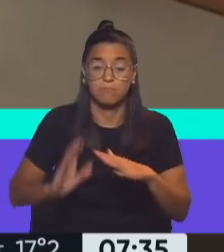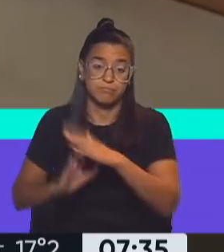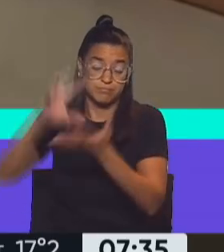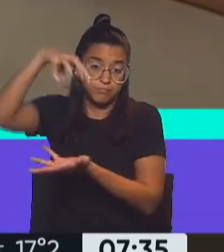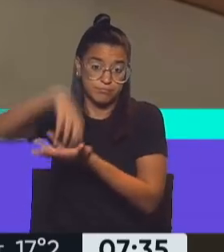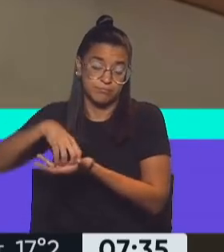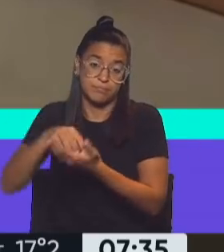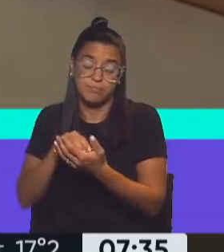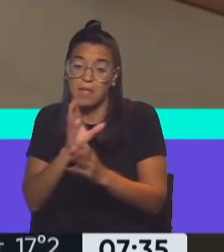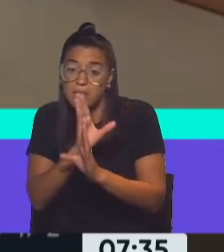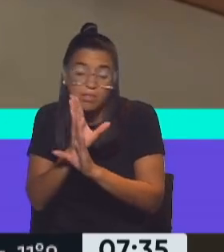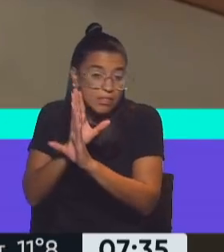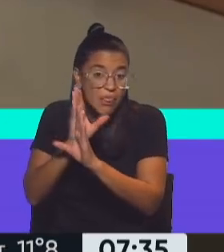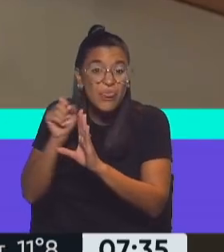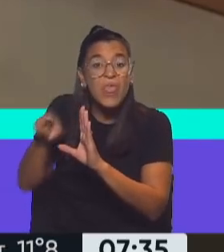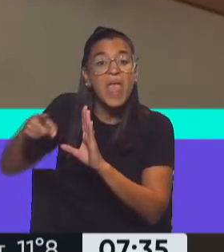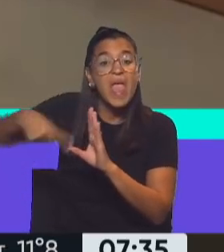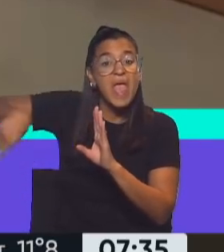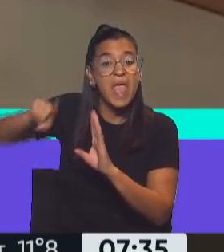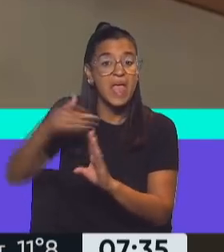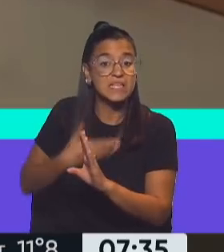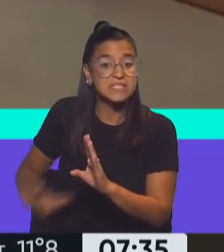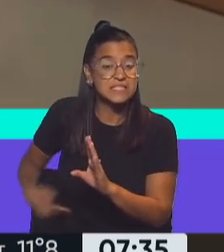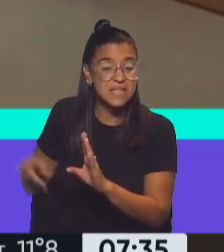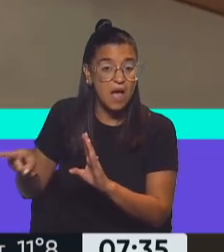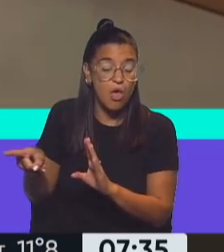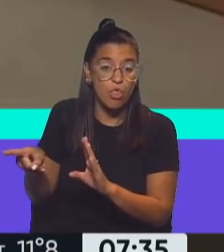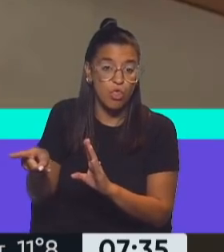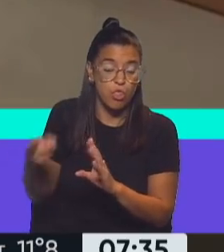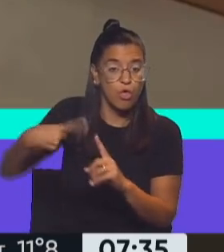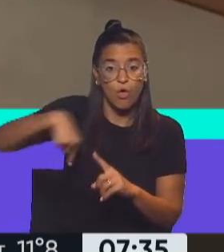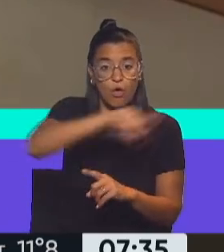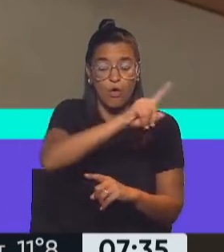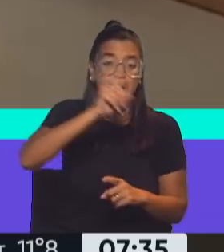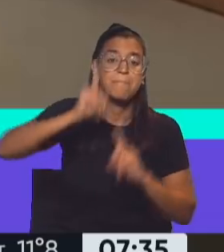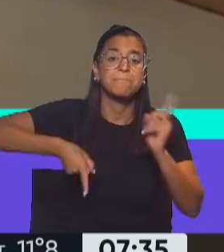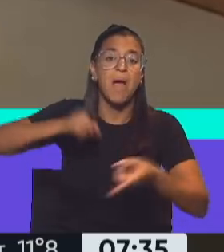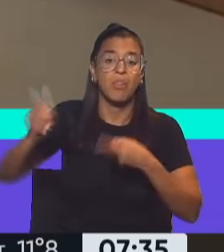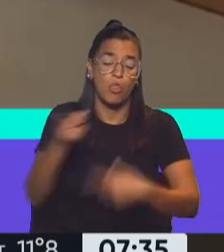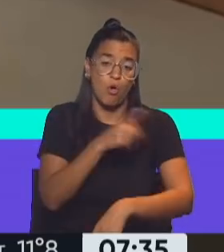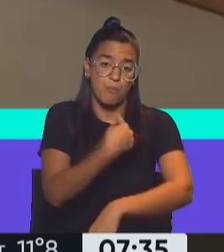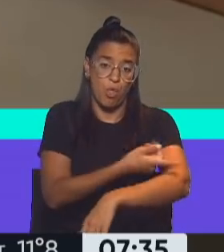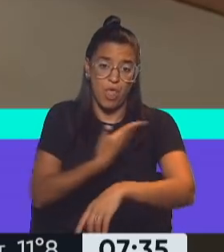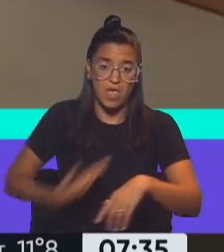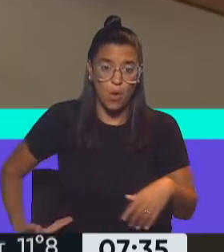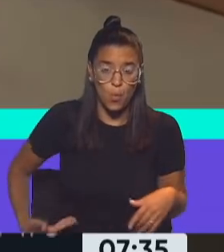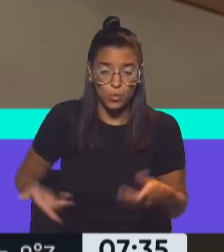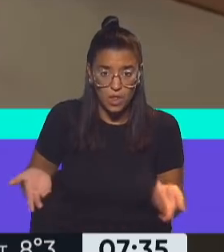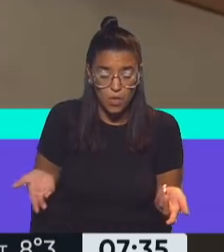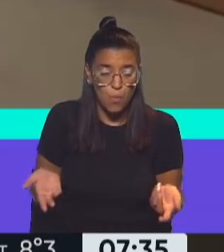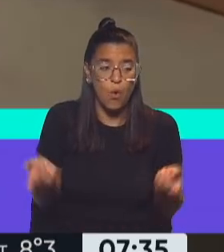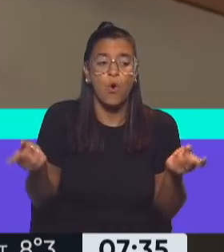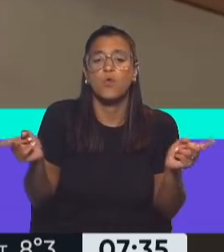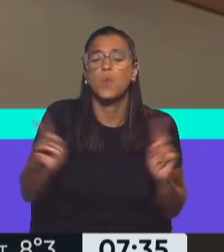órganos de inteligencia del Estado bajo esfera directa de competencia y mando del Poder Ejecutivo Nacional. O sea, no estamos